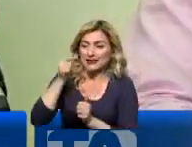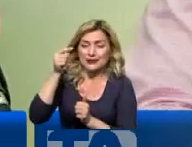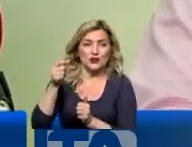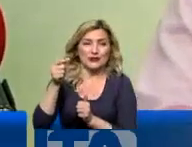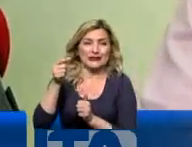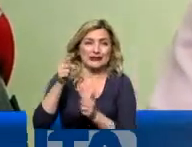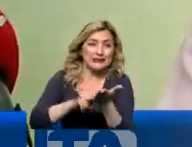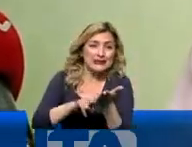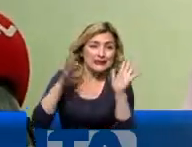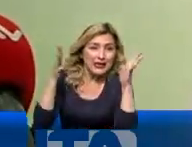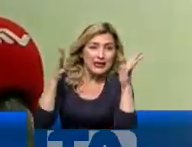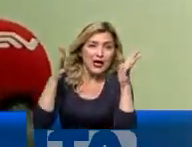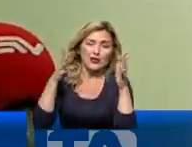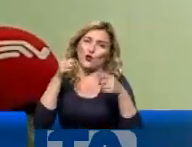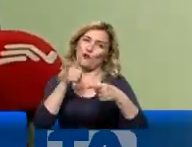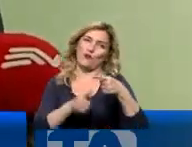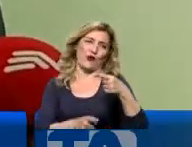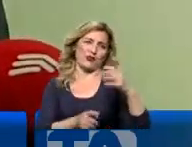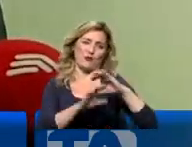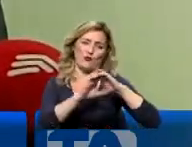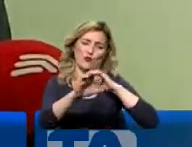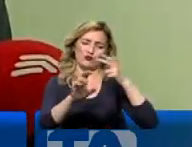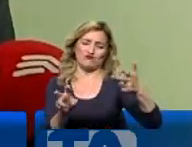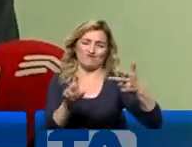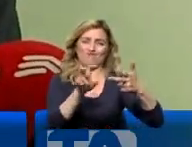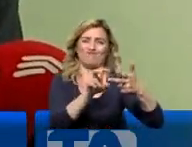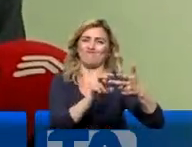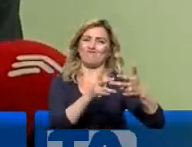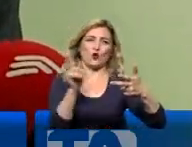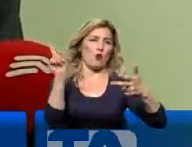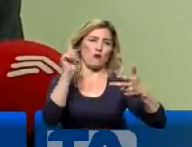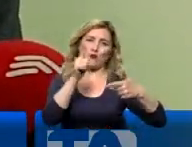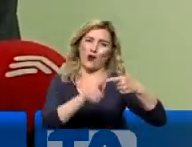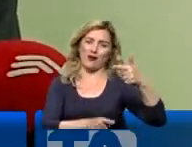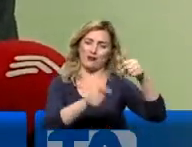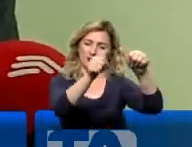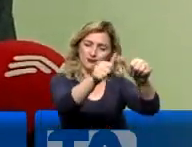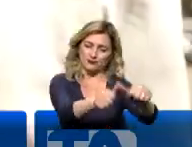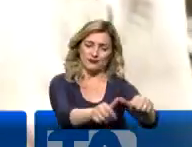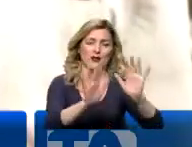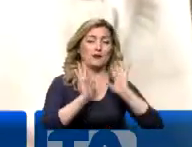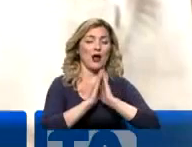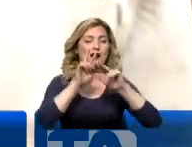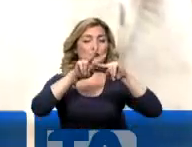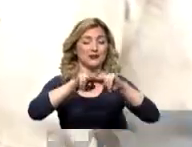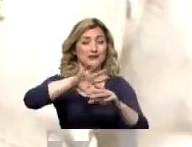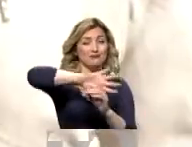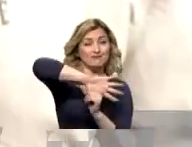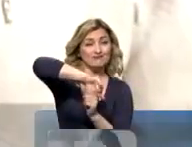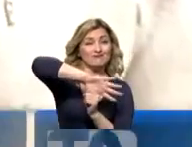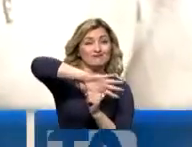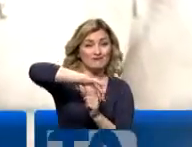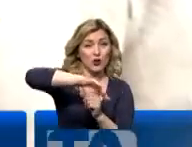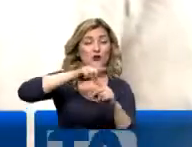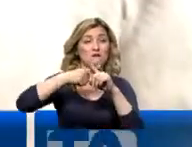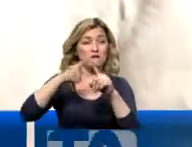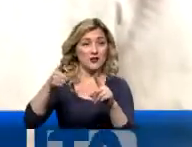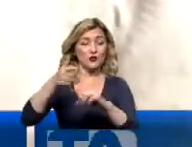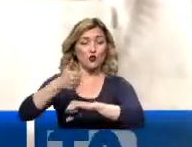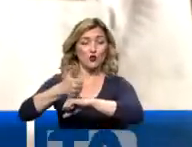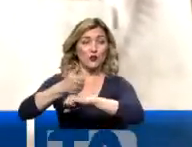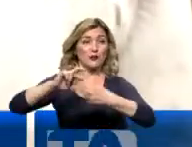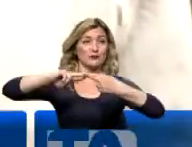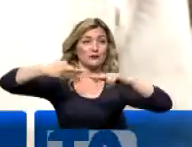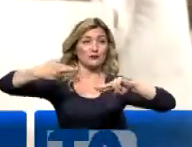que esto es algo que no solamente se está revisando con Cancillería, sino con los otros países de la región. Daniel Regalado, presidente de la Asociación